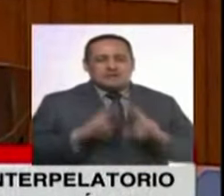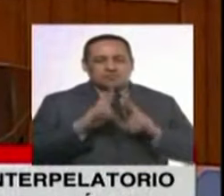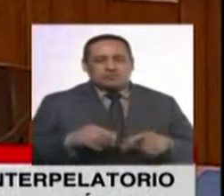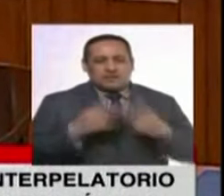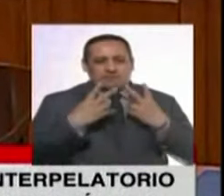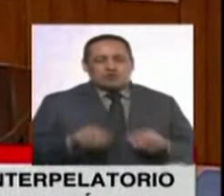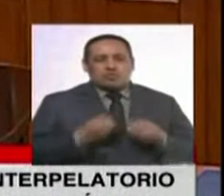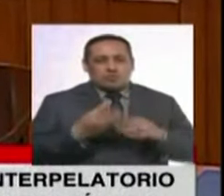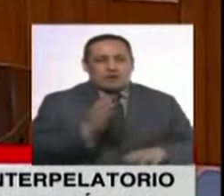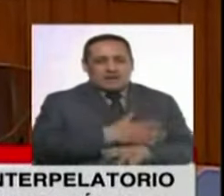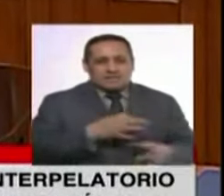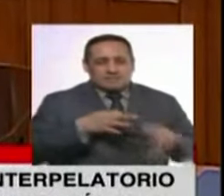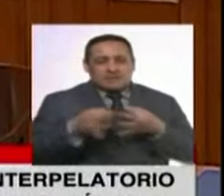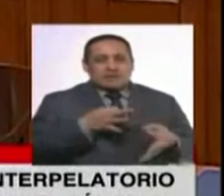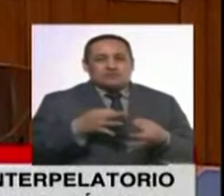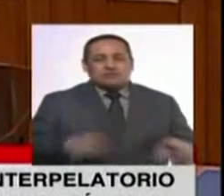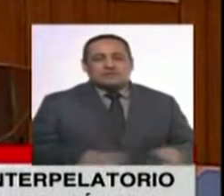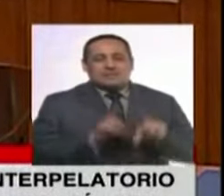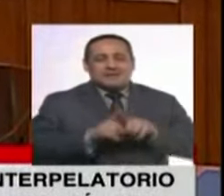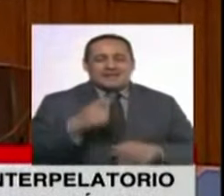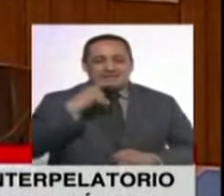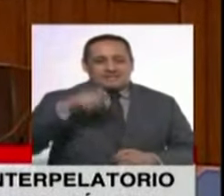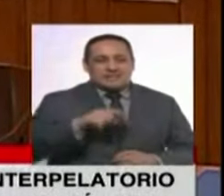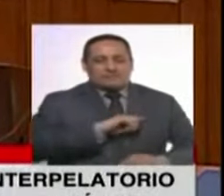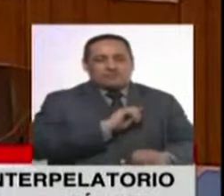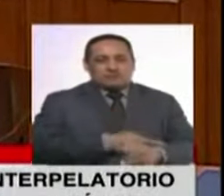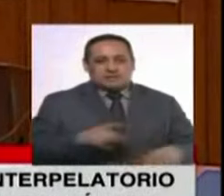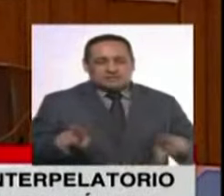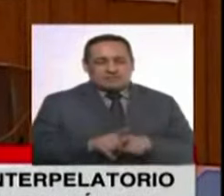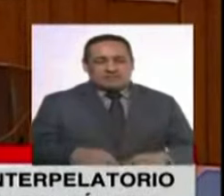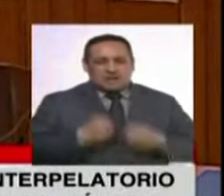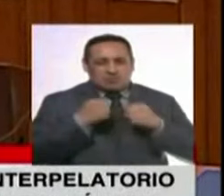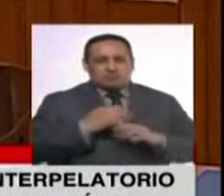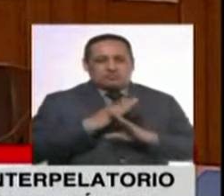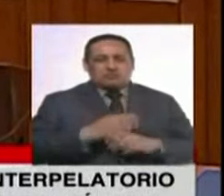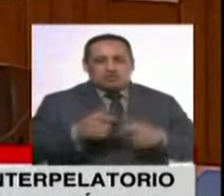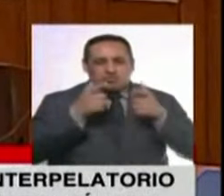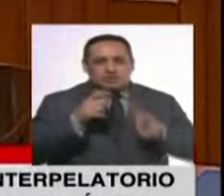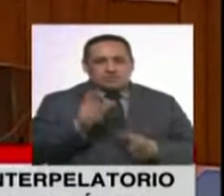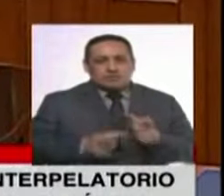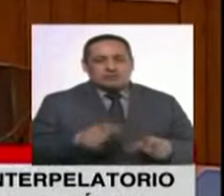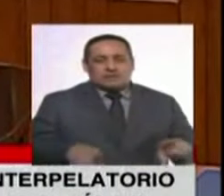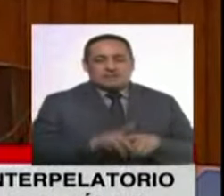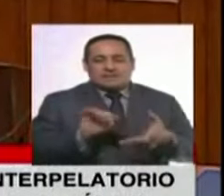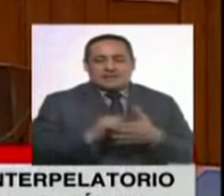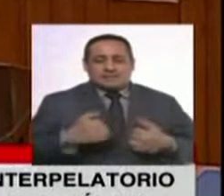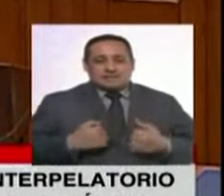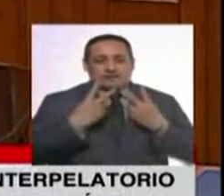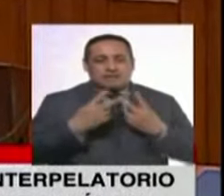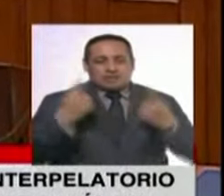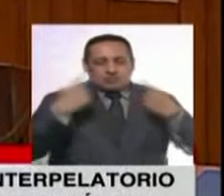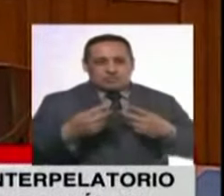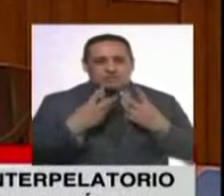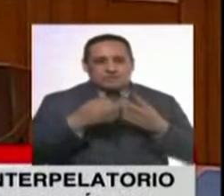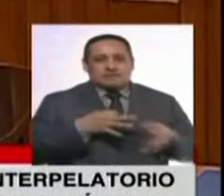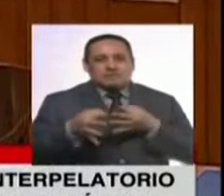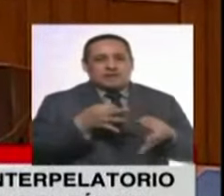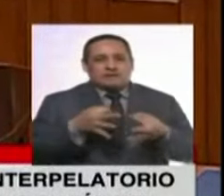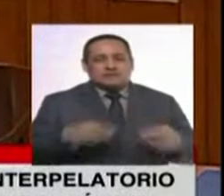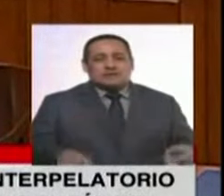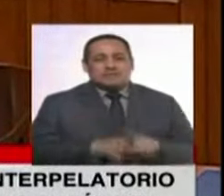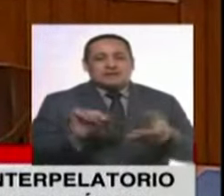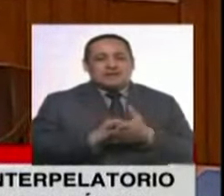como he venido señalando a la necesidad de fortalecer la lucha contra la inseguridad ciudadana la creciente o la delincuencial